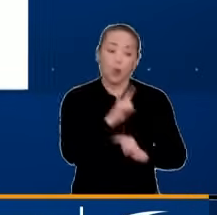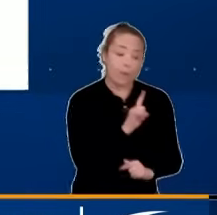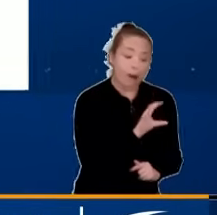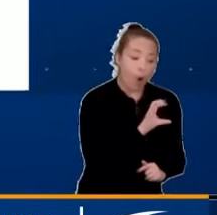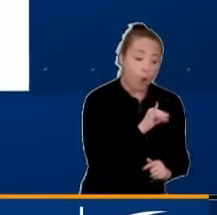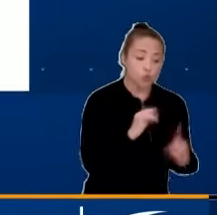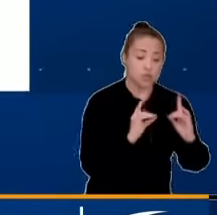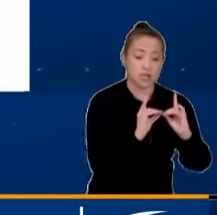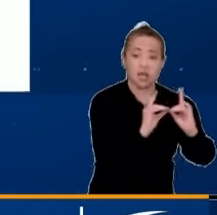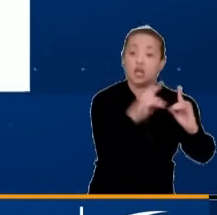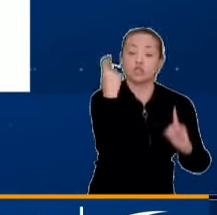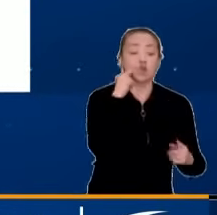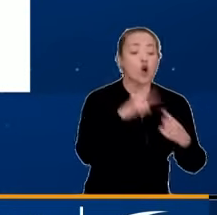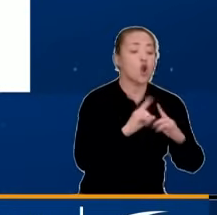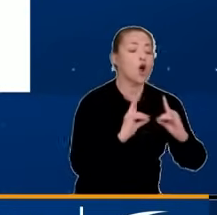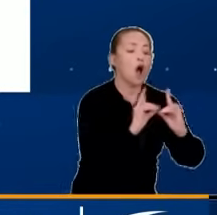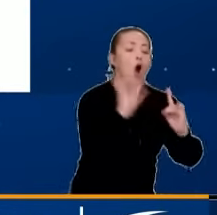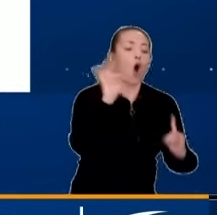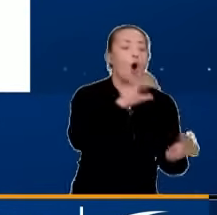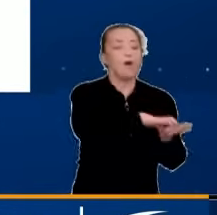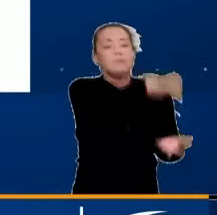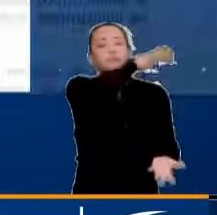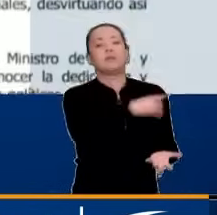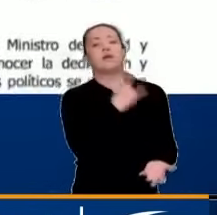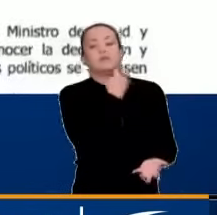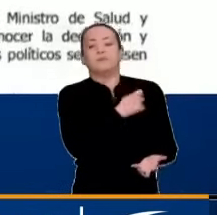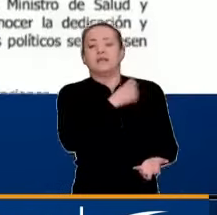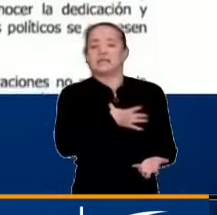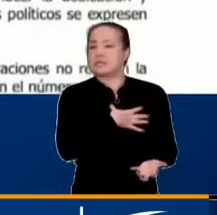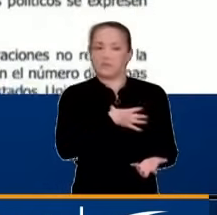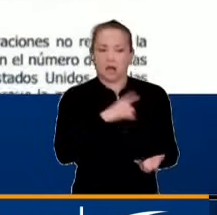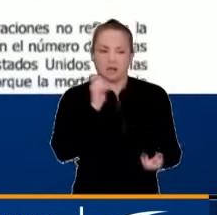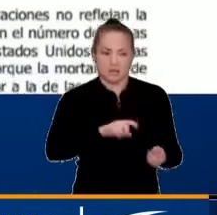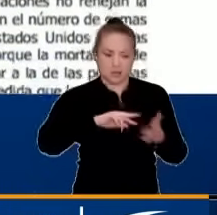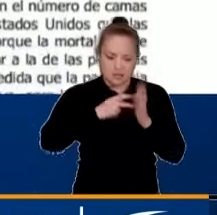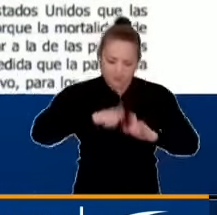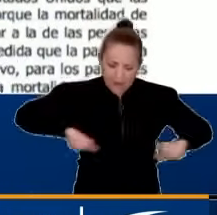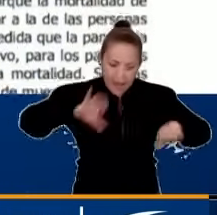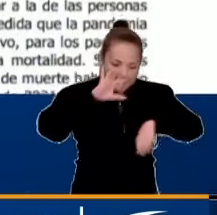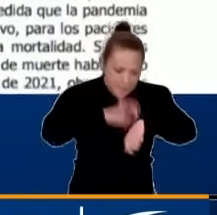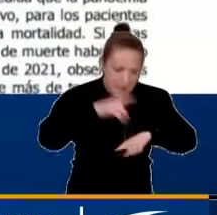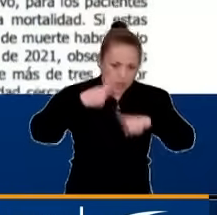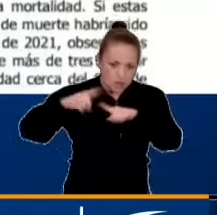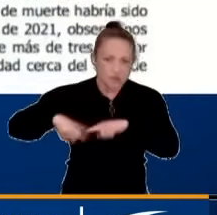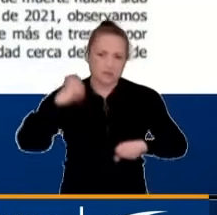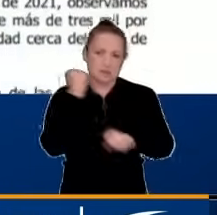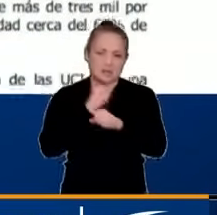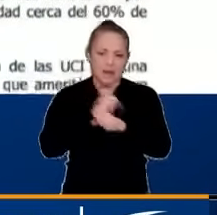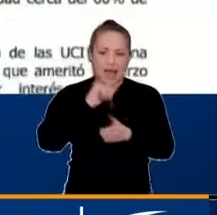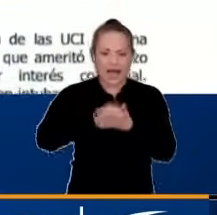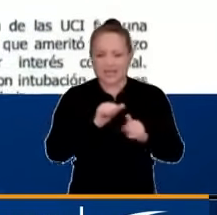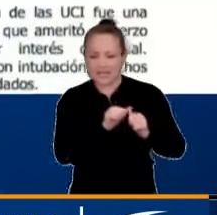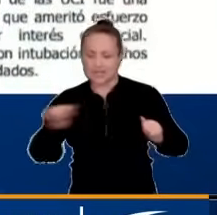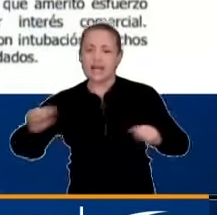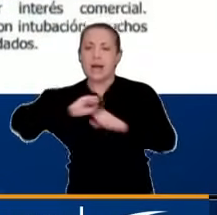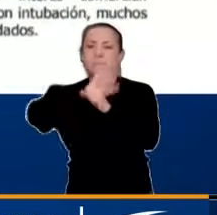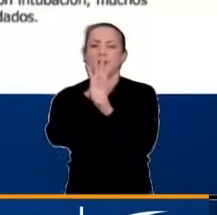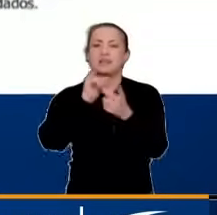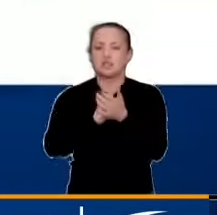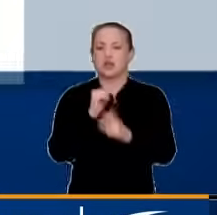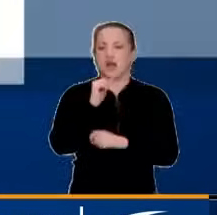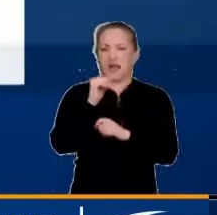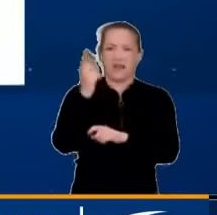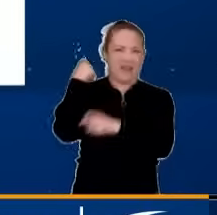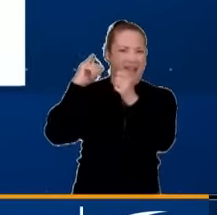no era simplemente una cama o un ventilador, sino el talento humano de todos los médicos que estuvieron trabajando durante la pandemia del COVID-19 para